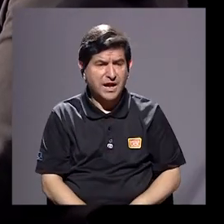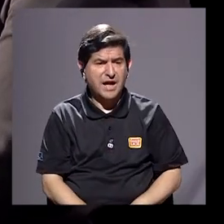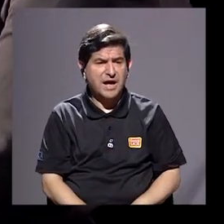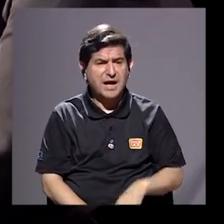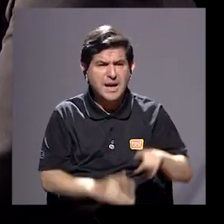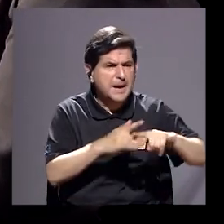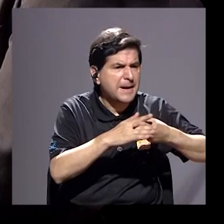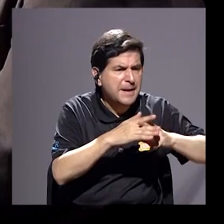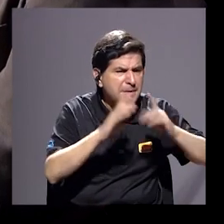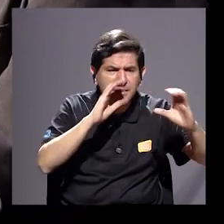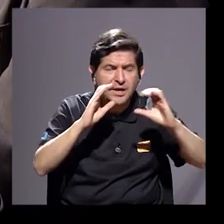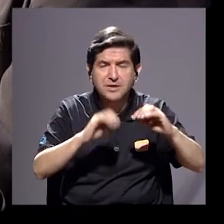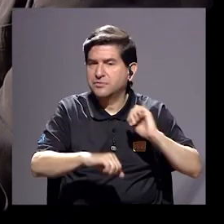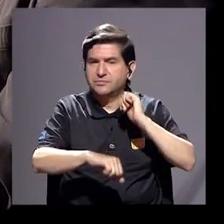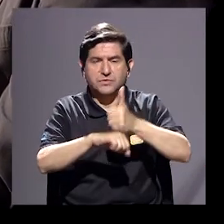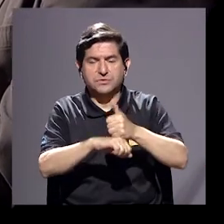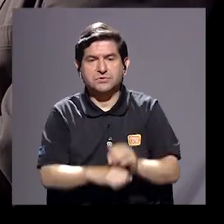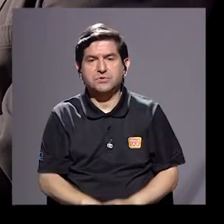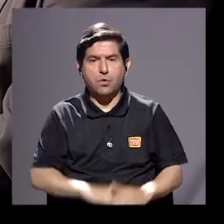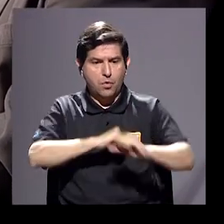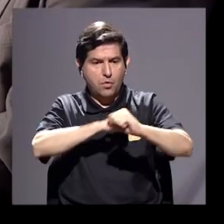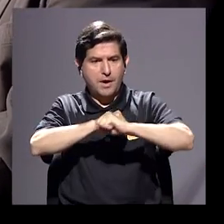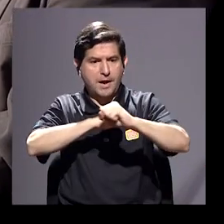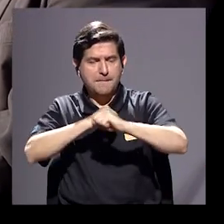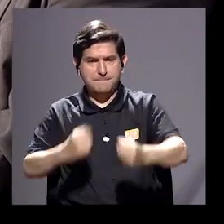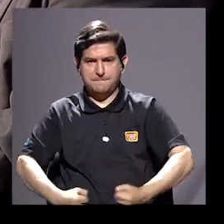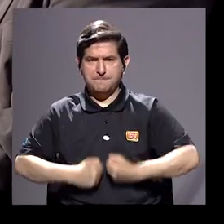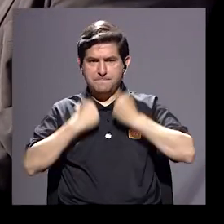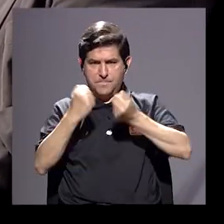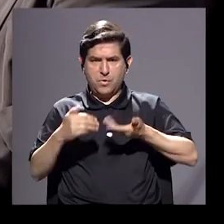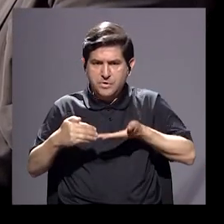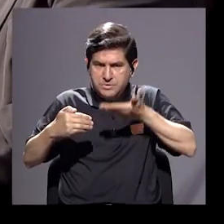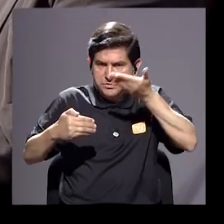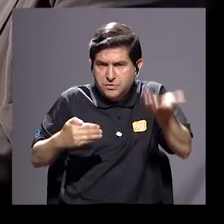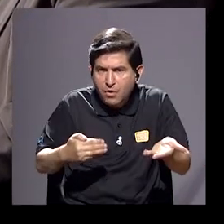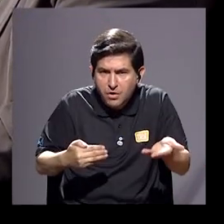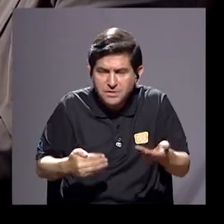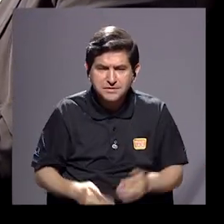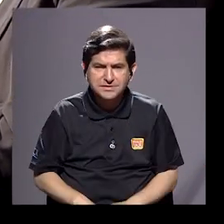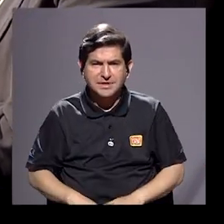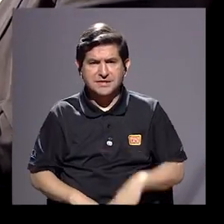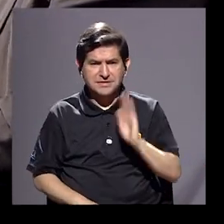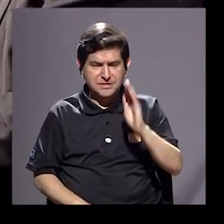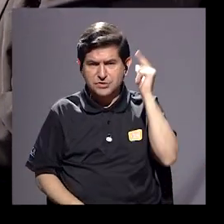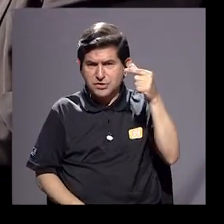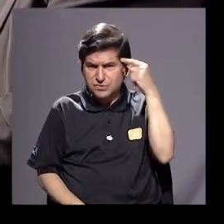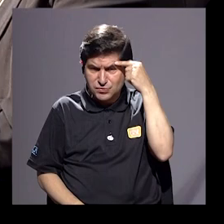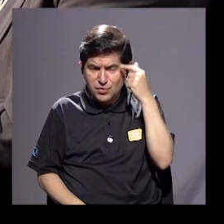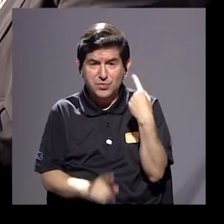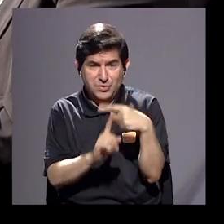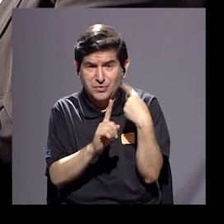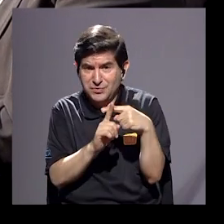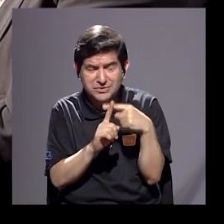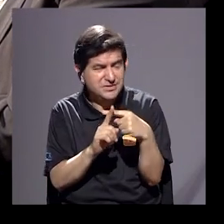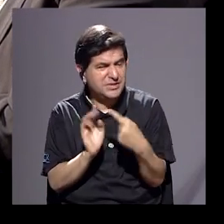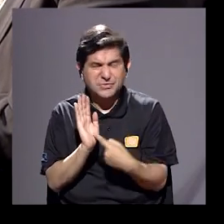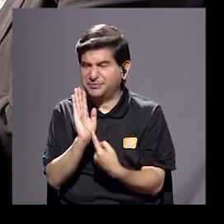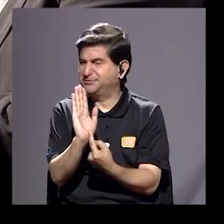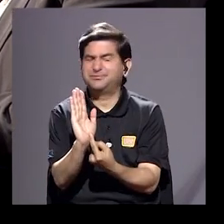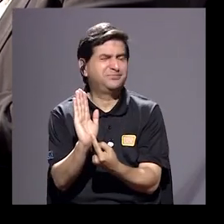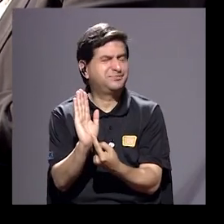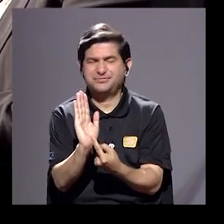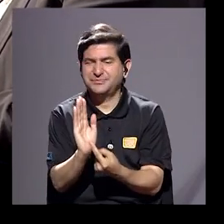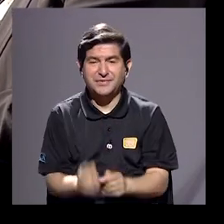el desarrollo a campañas puntuales que podrían fortalecer algunos aspectos de la administración en lo positivo entonces